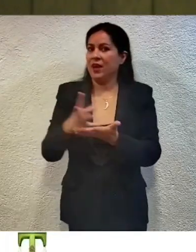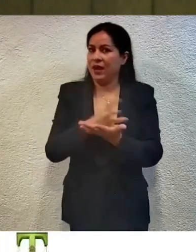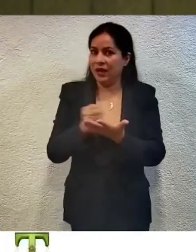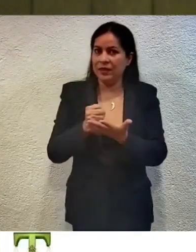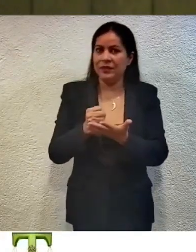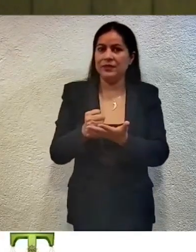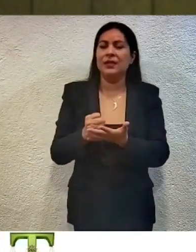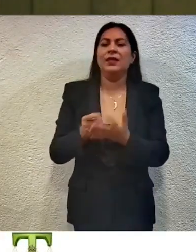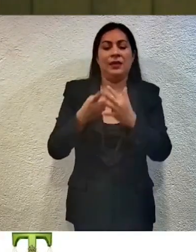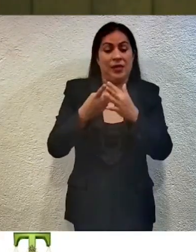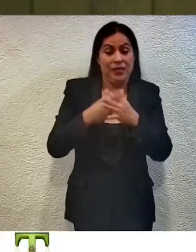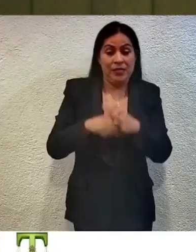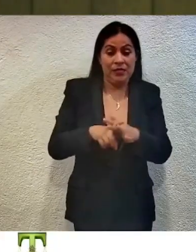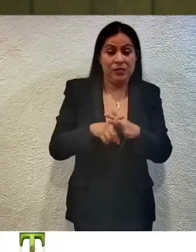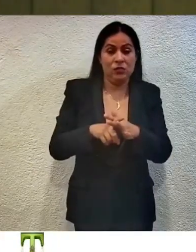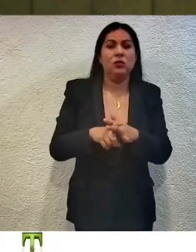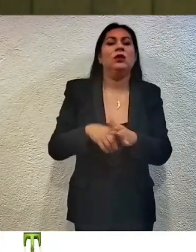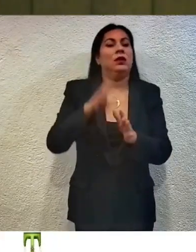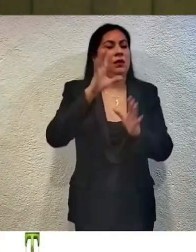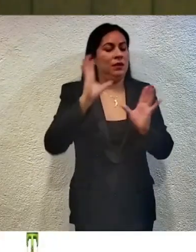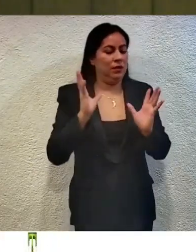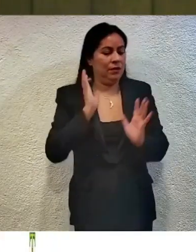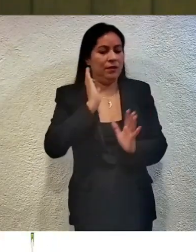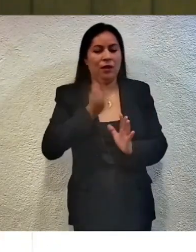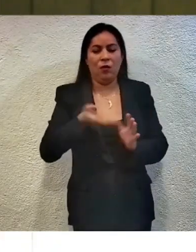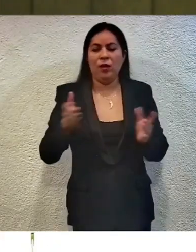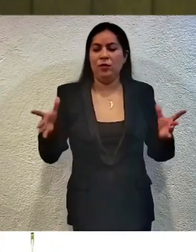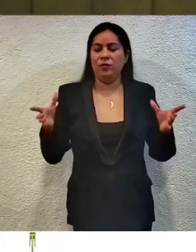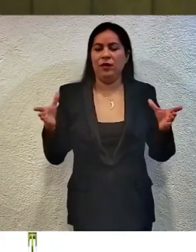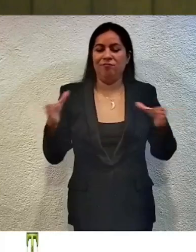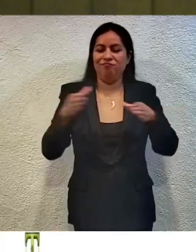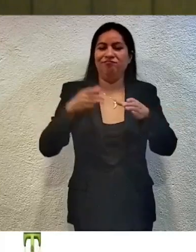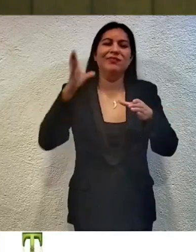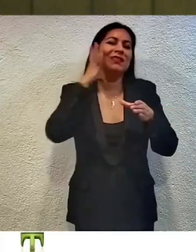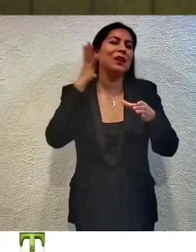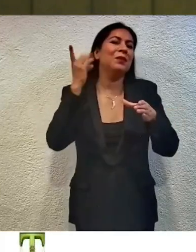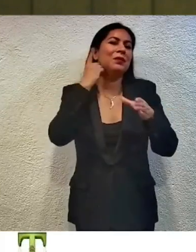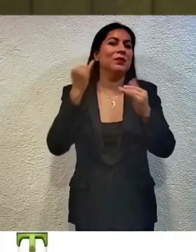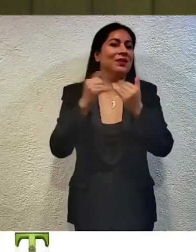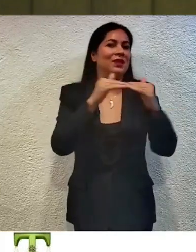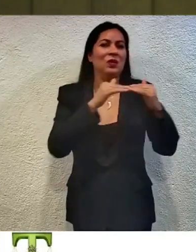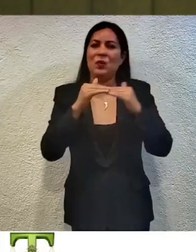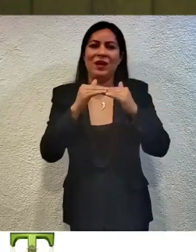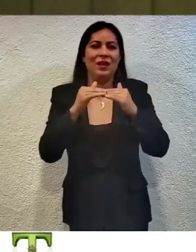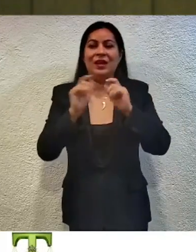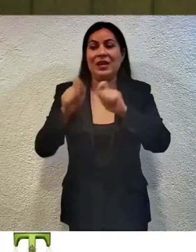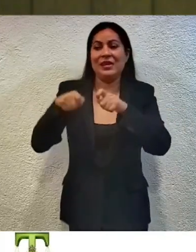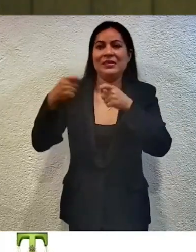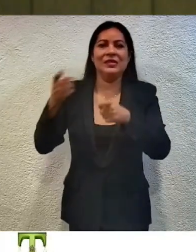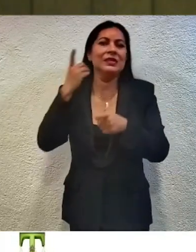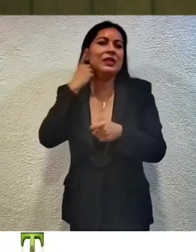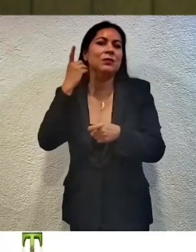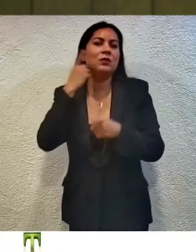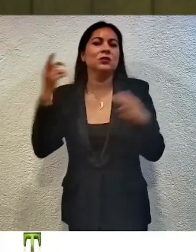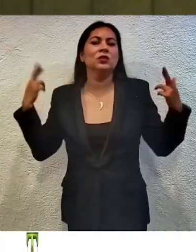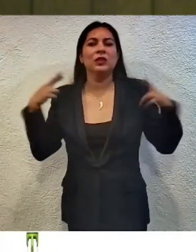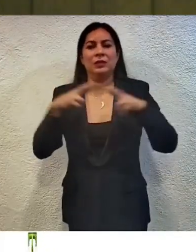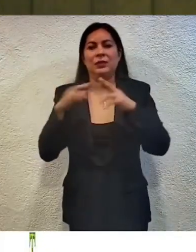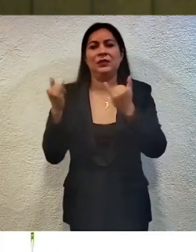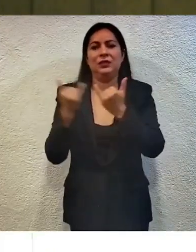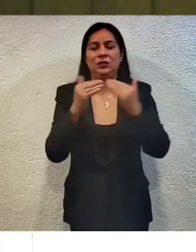de inicio la conformación paritaria del Congreso del Estado en la asignación de diputaciones